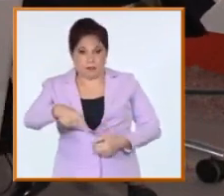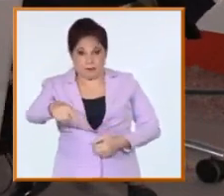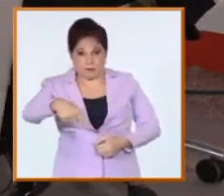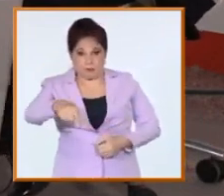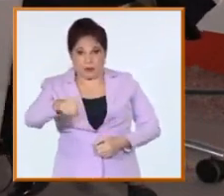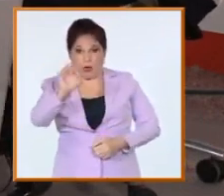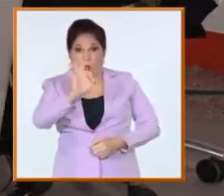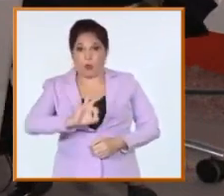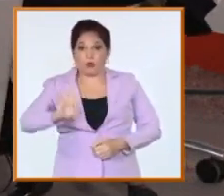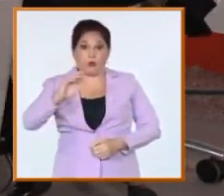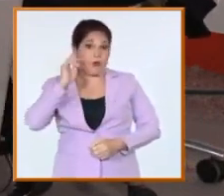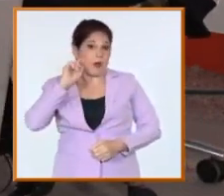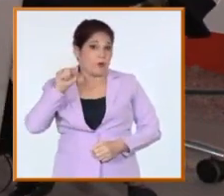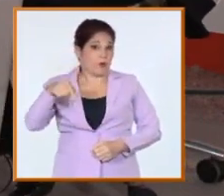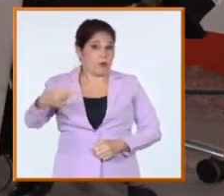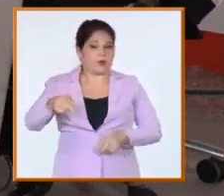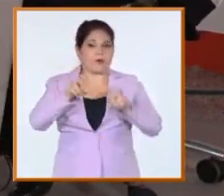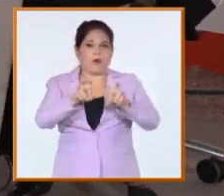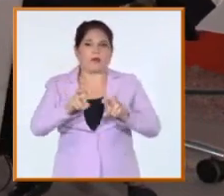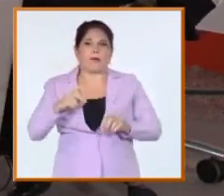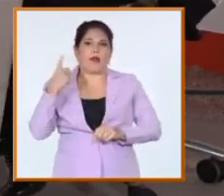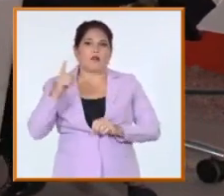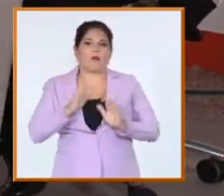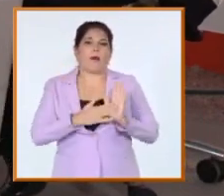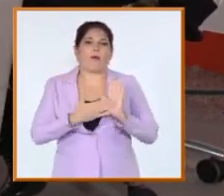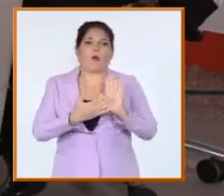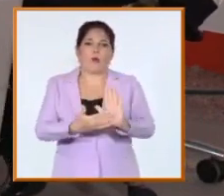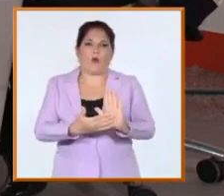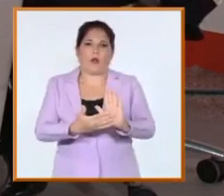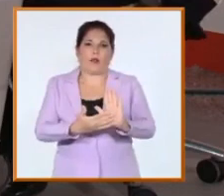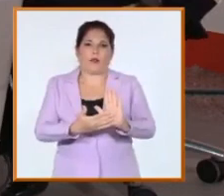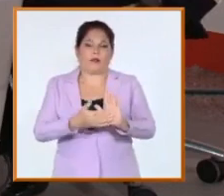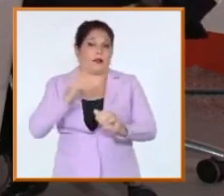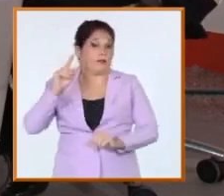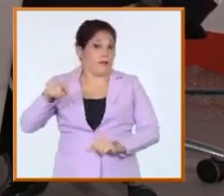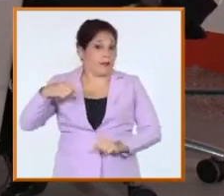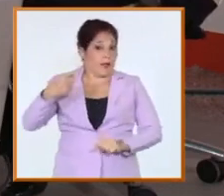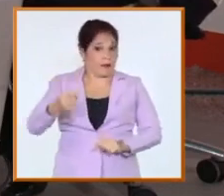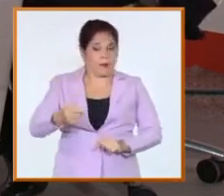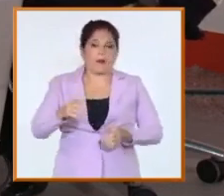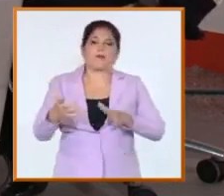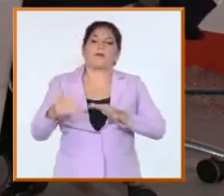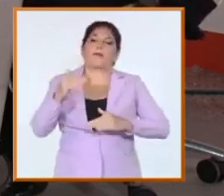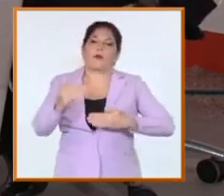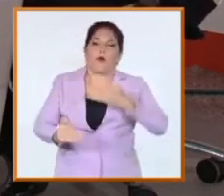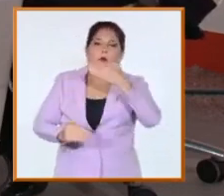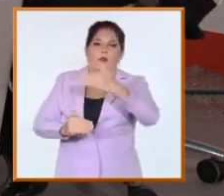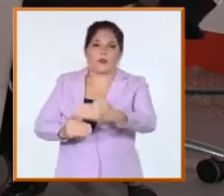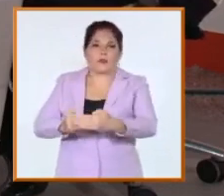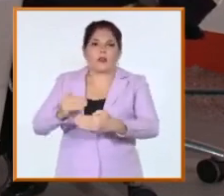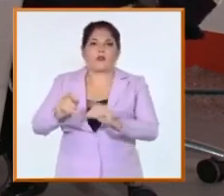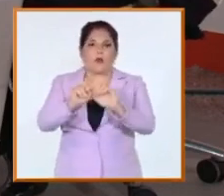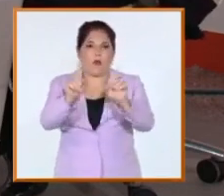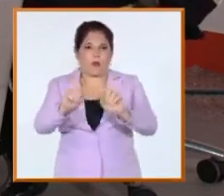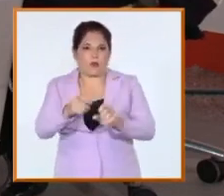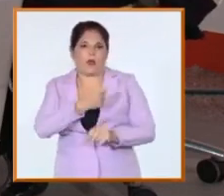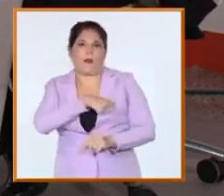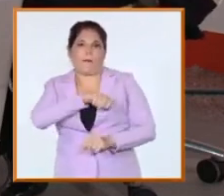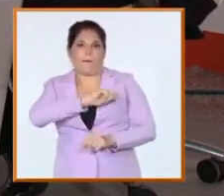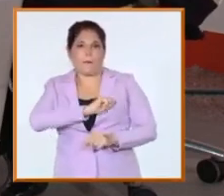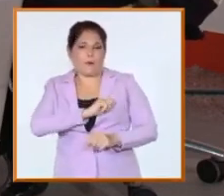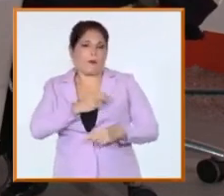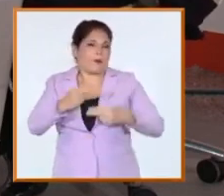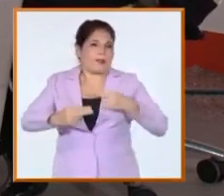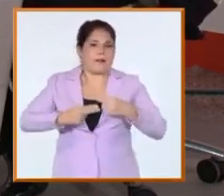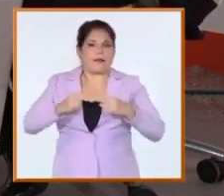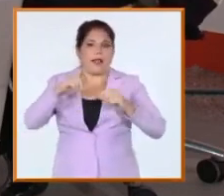octubre el próximo año ya llevarlo a la asamblea nacional ya en el próximo año haremos el proceso ya de como explique de consulta